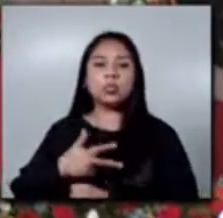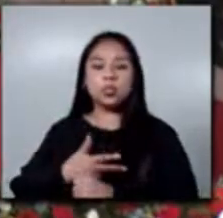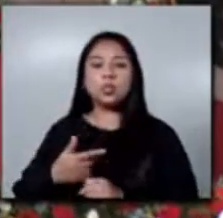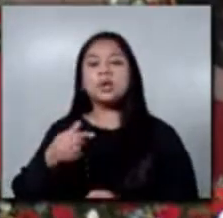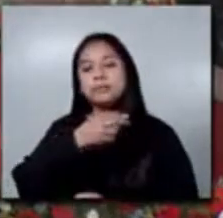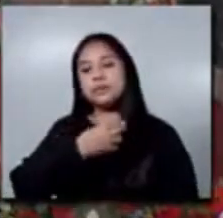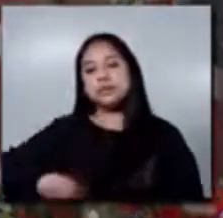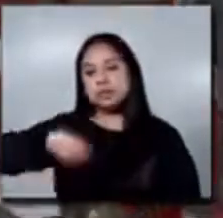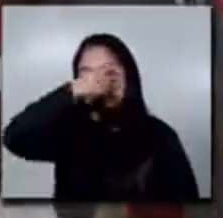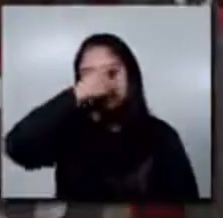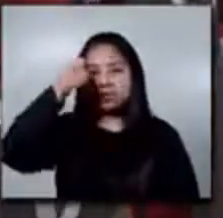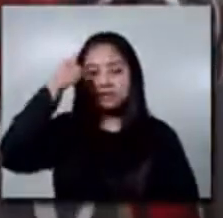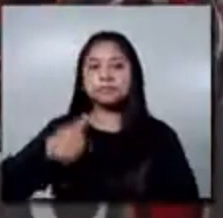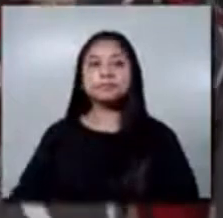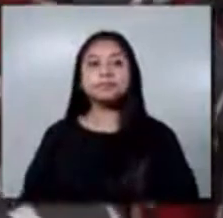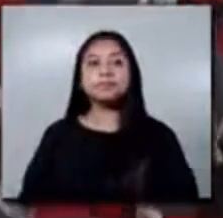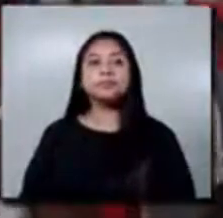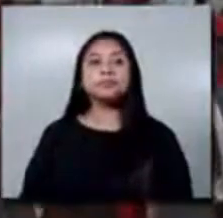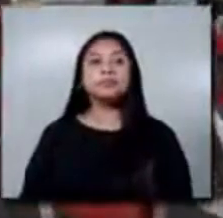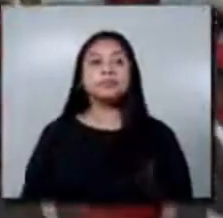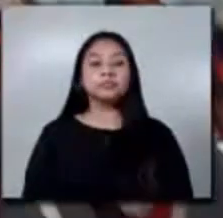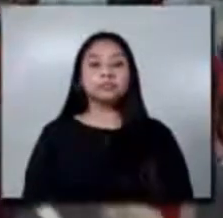presidente Alejandro Yamatei.